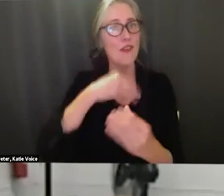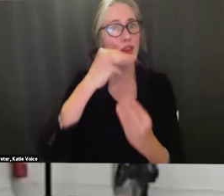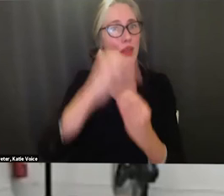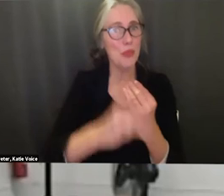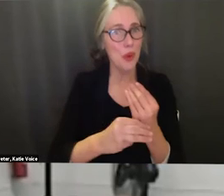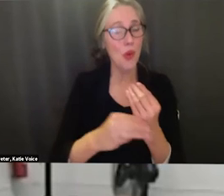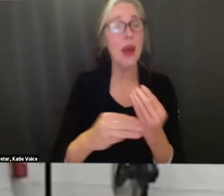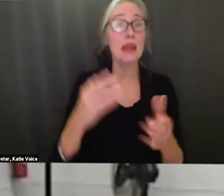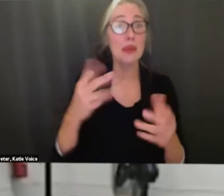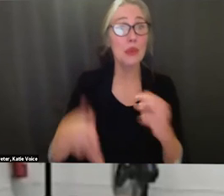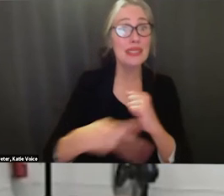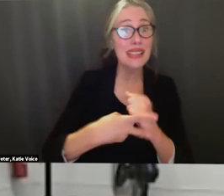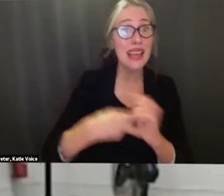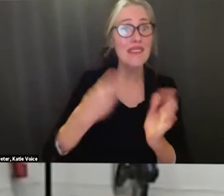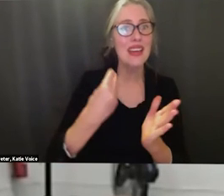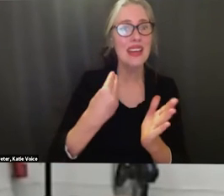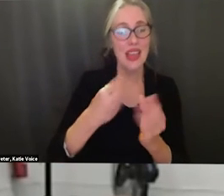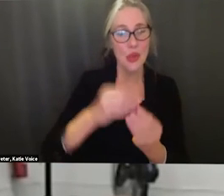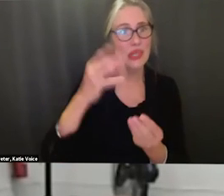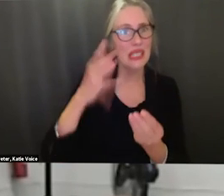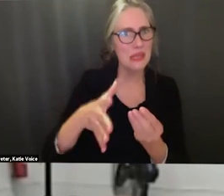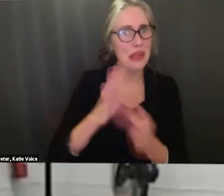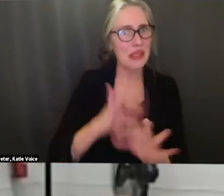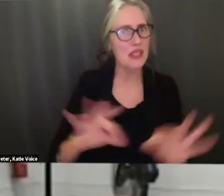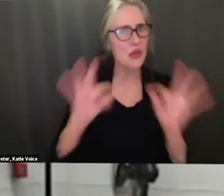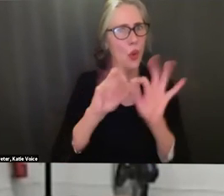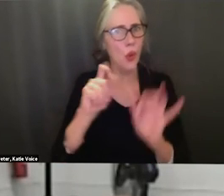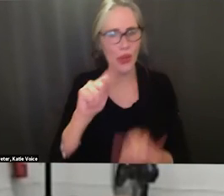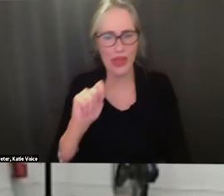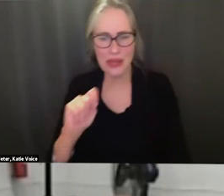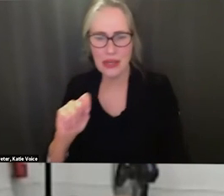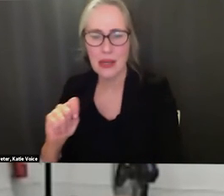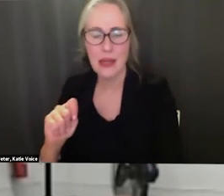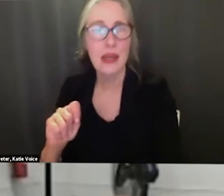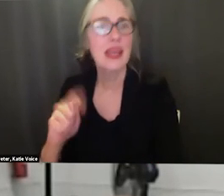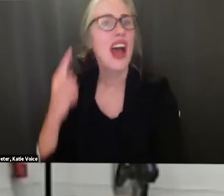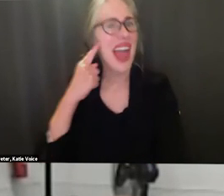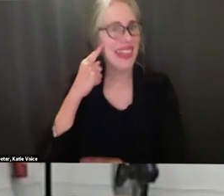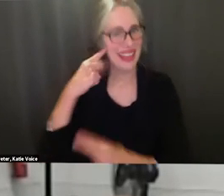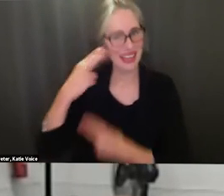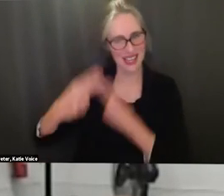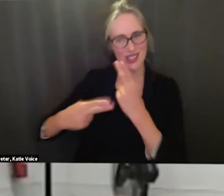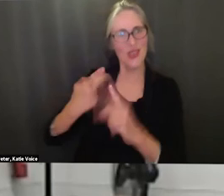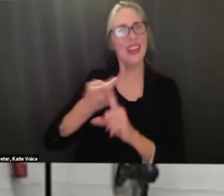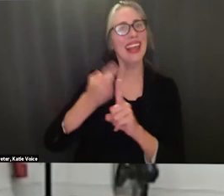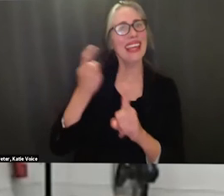eliminar los gastos que a lo largo del tiempo